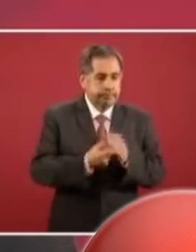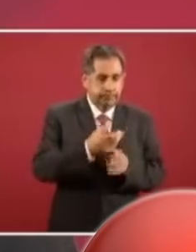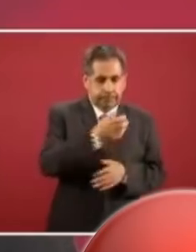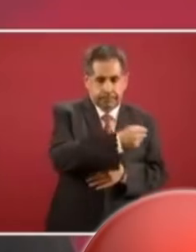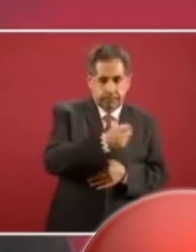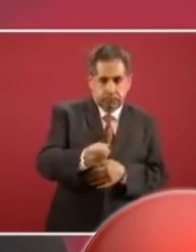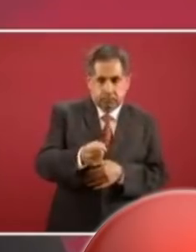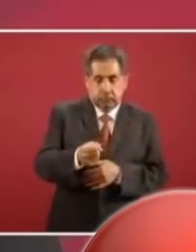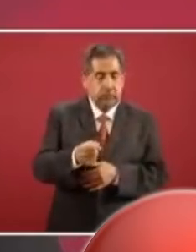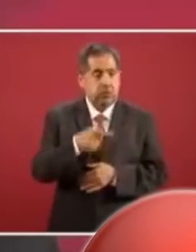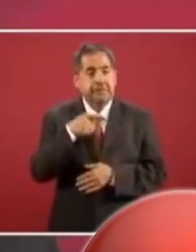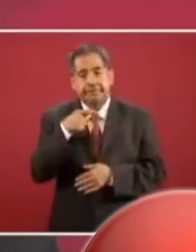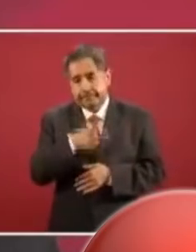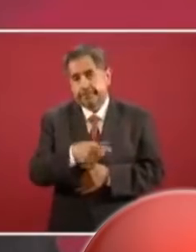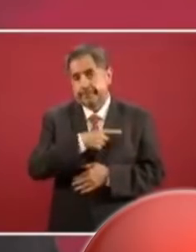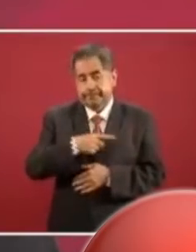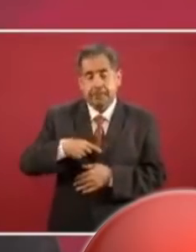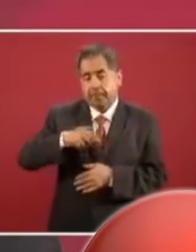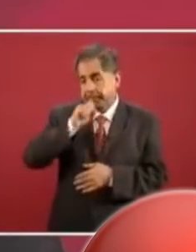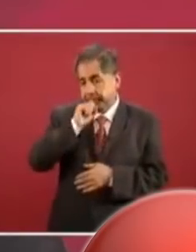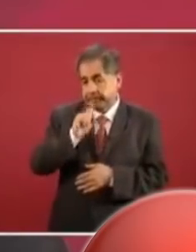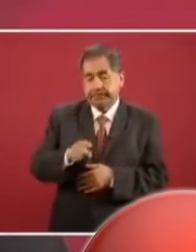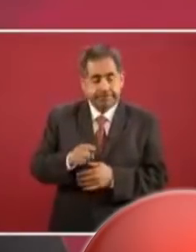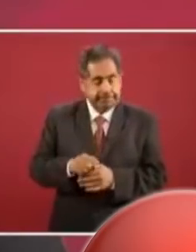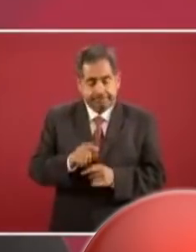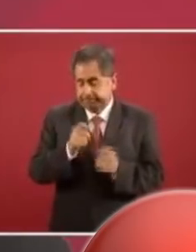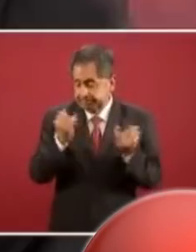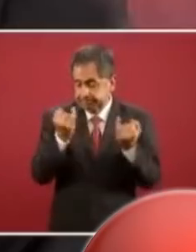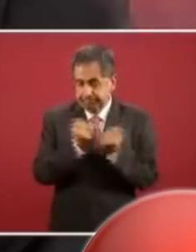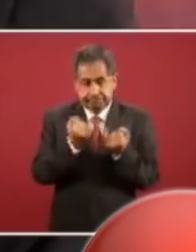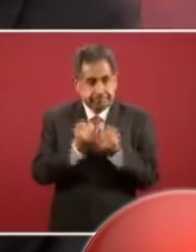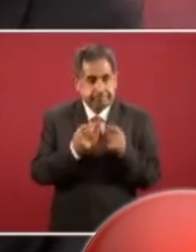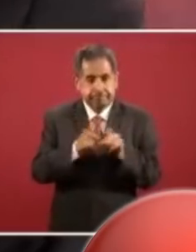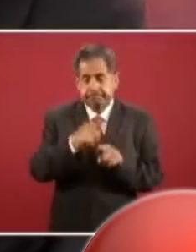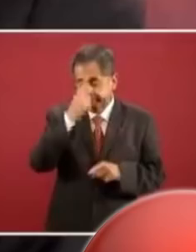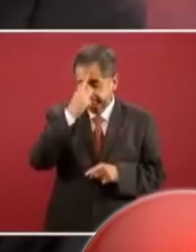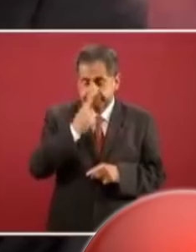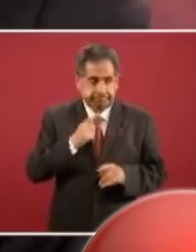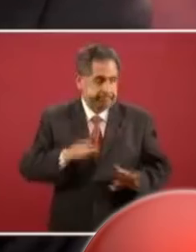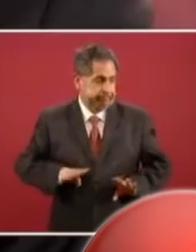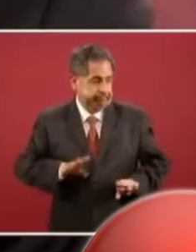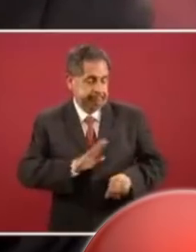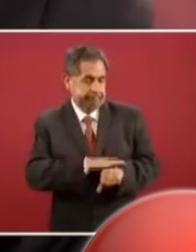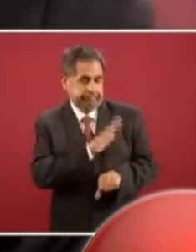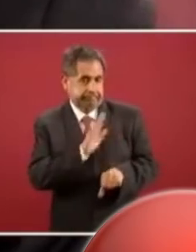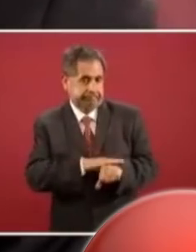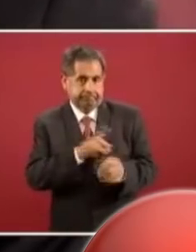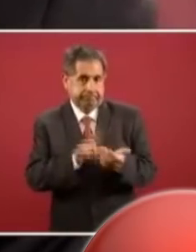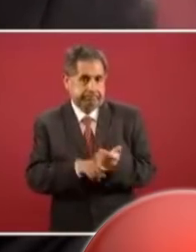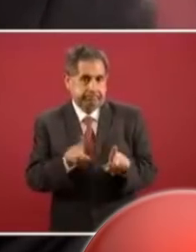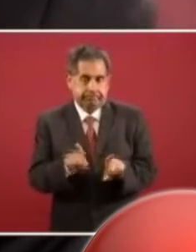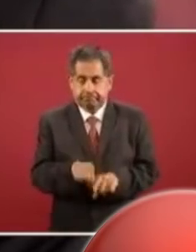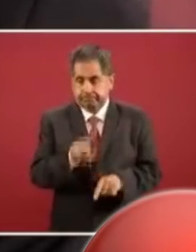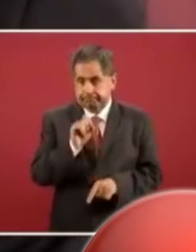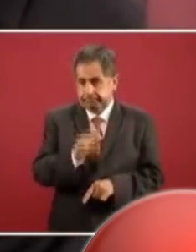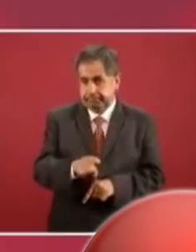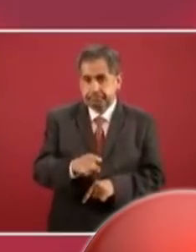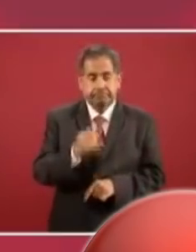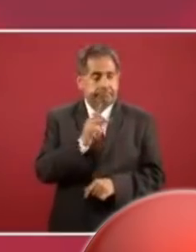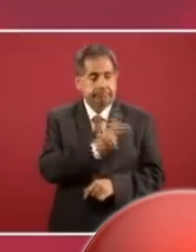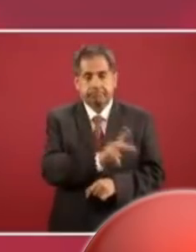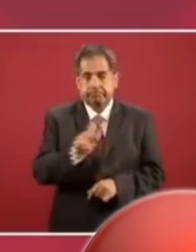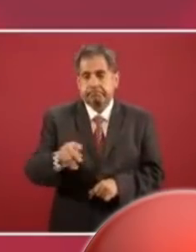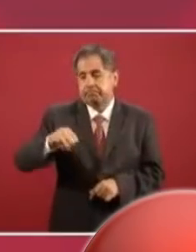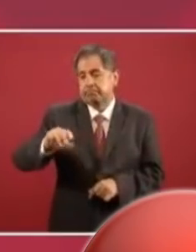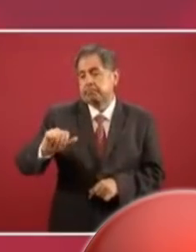que tiene que tener las mismas características, el mismo perfil de